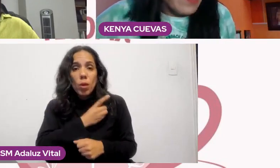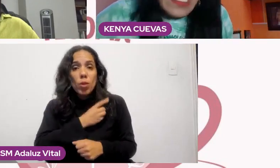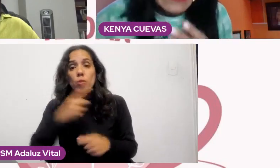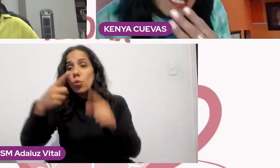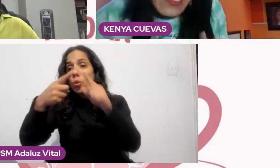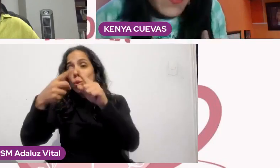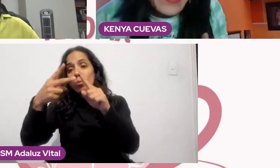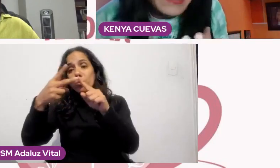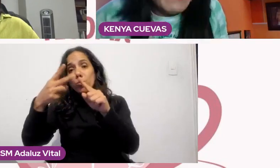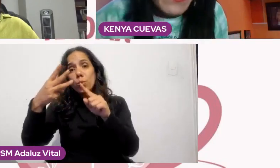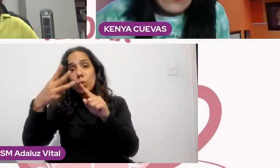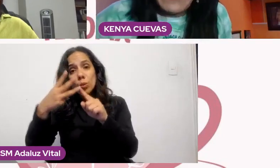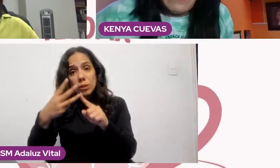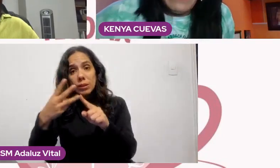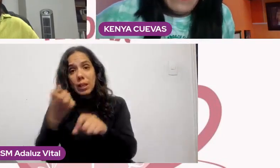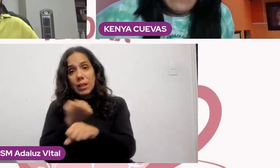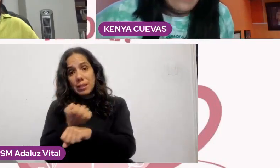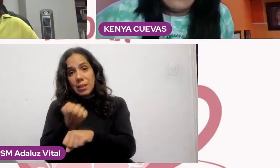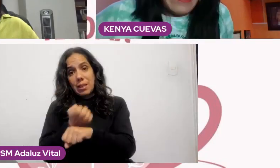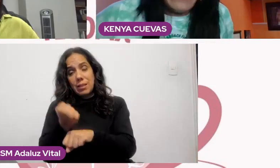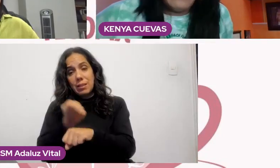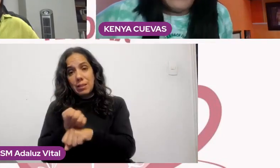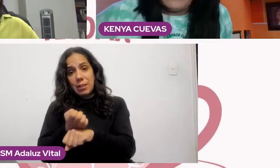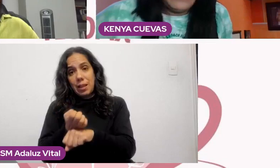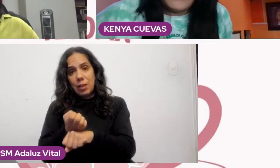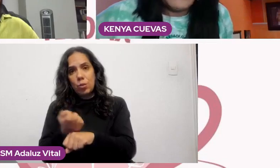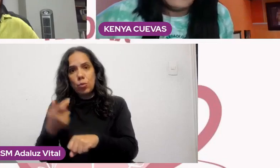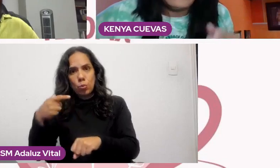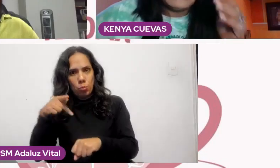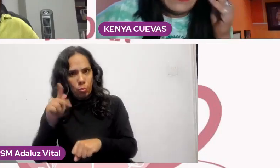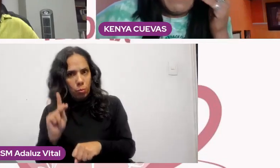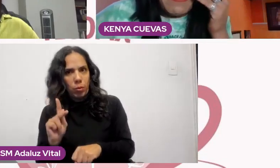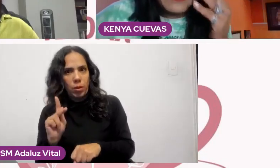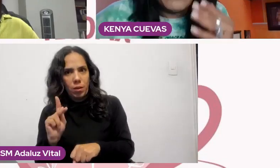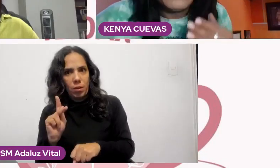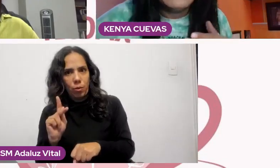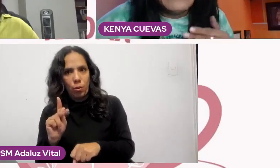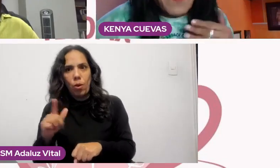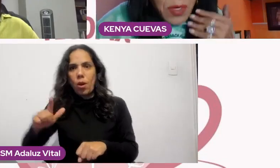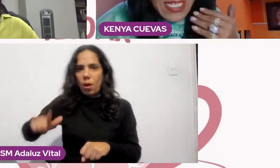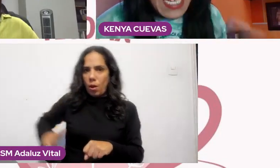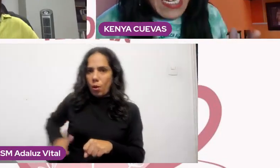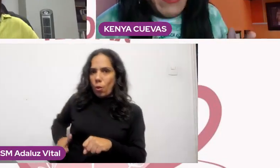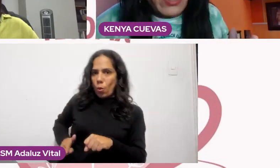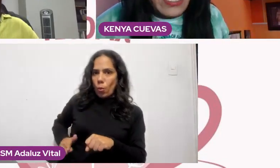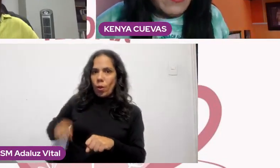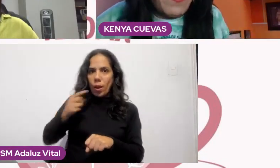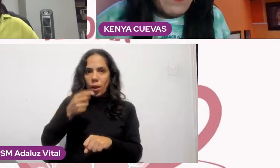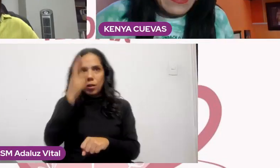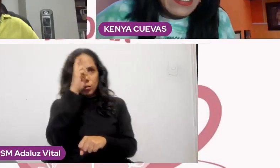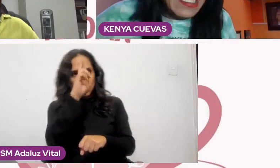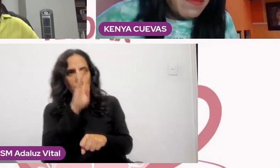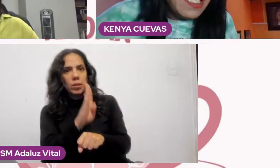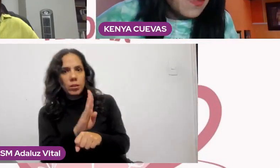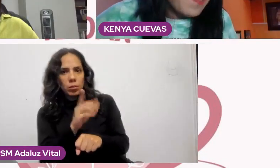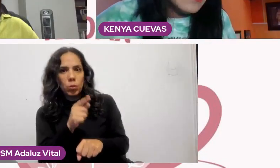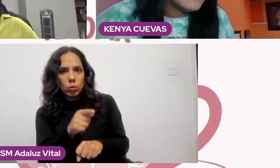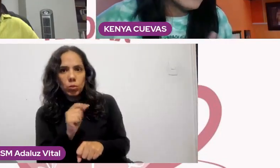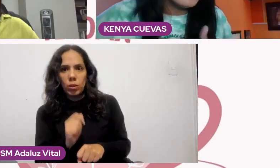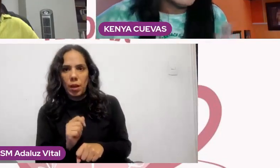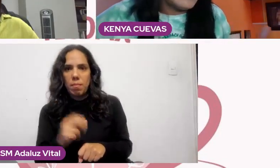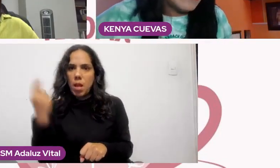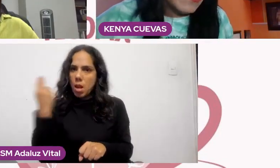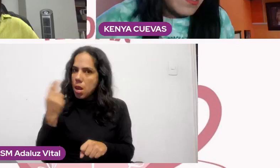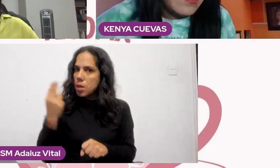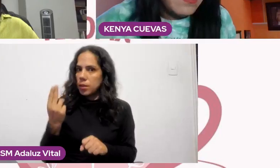eh, esta es una responsabilidad del Estado, definitivamente. Sin embargo, voy a seguir luchando para mantener mis